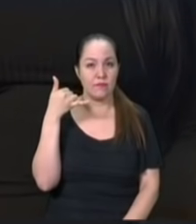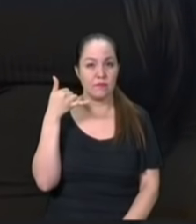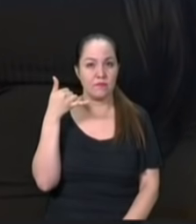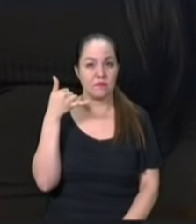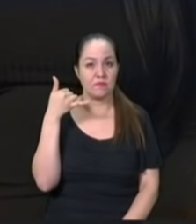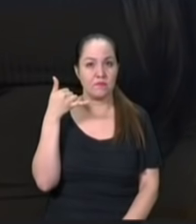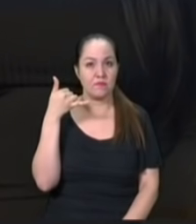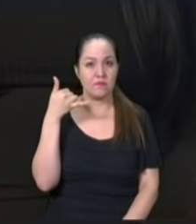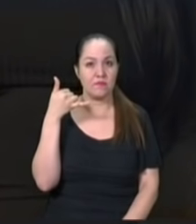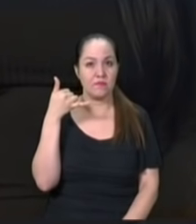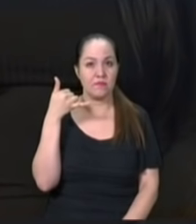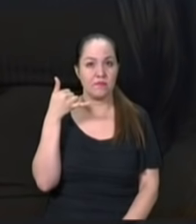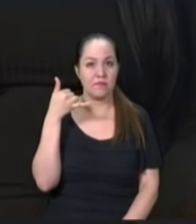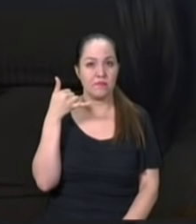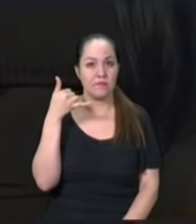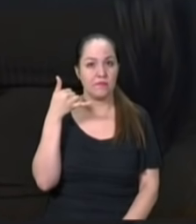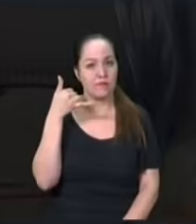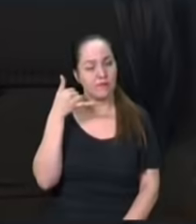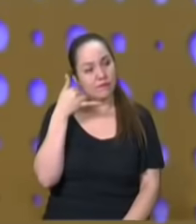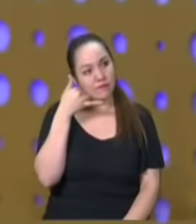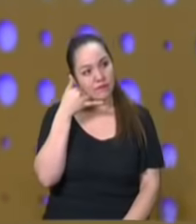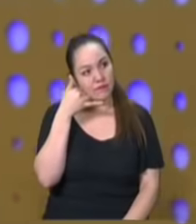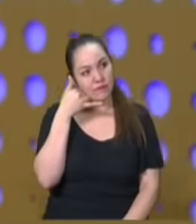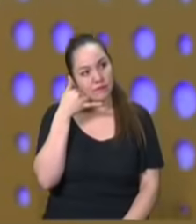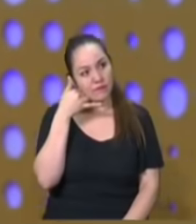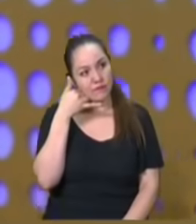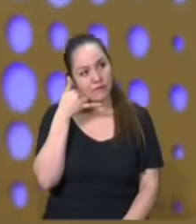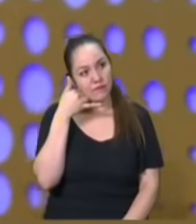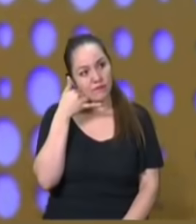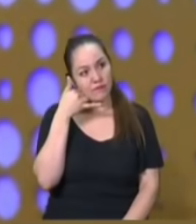Ándale. Siempre hace lo mismo. La pena.